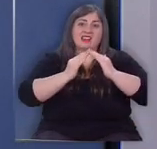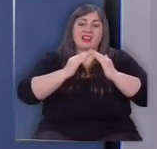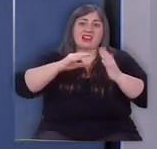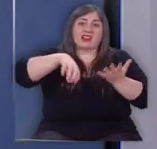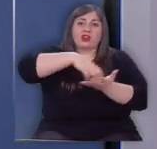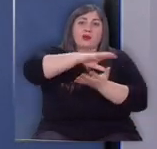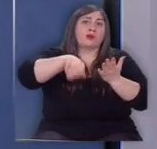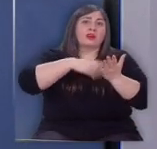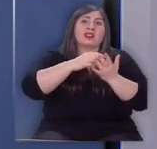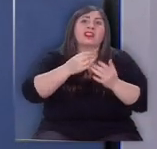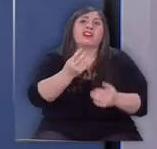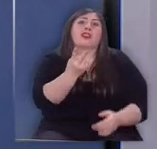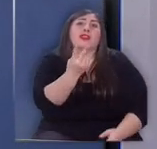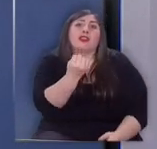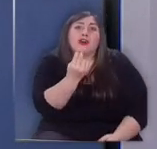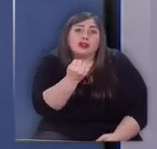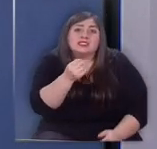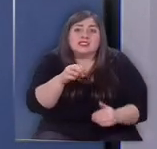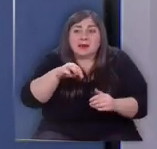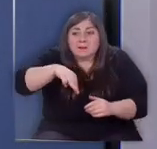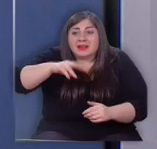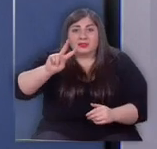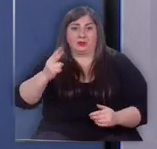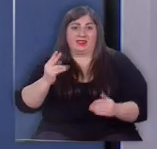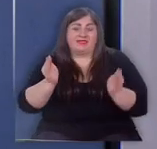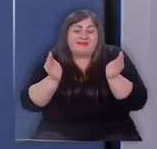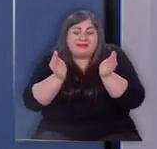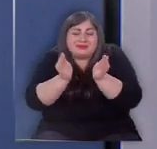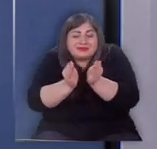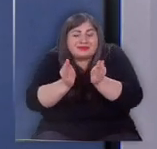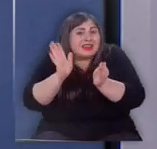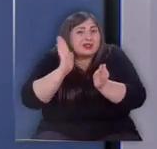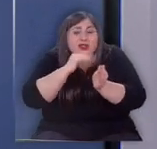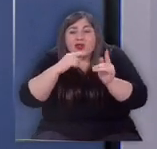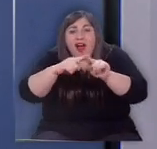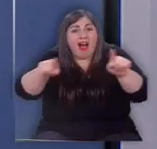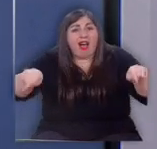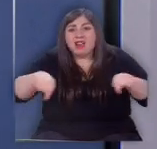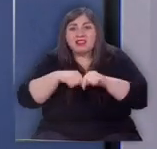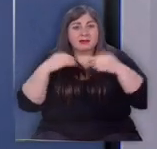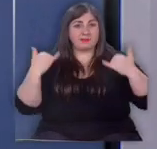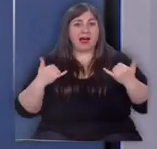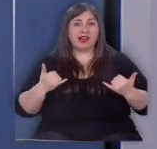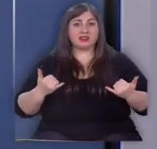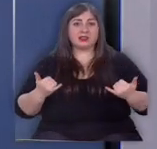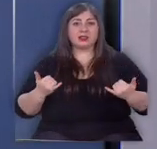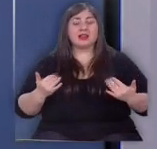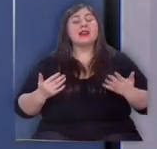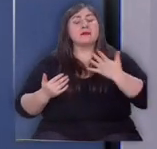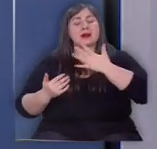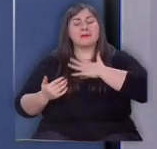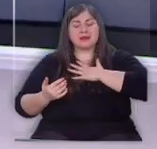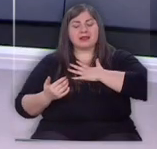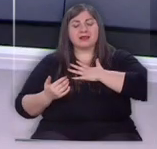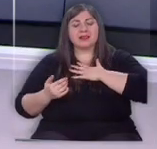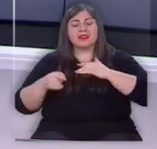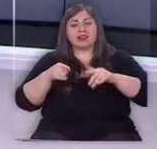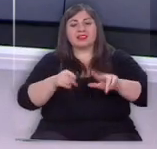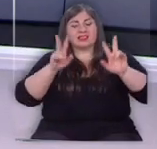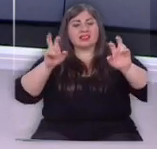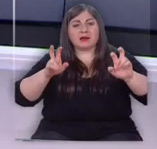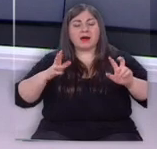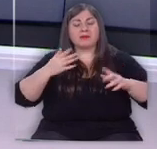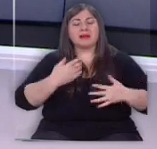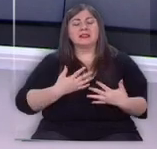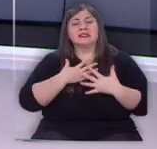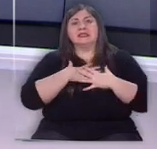La Pintana que son de 12 metros cuadrados, que no tienen patio. Es por eso que a mí estos actos me afligen demasiado, porque